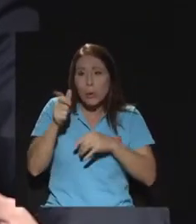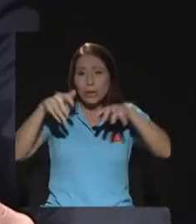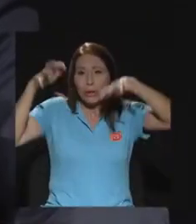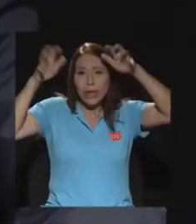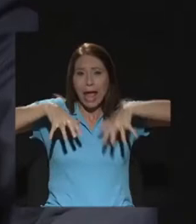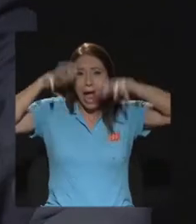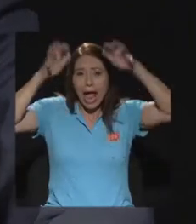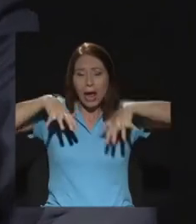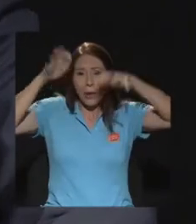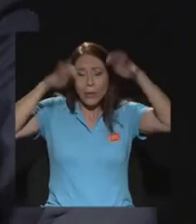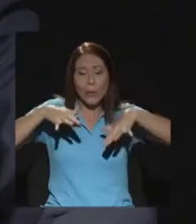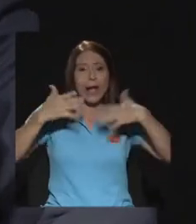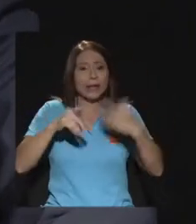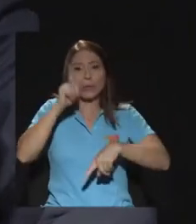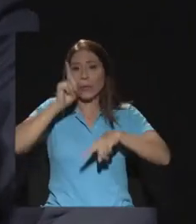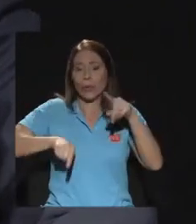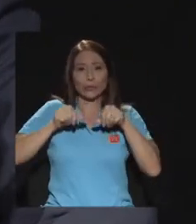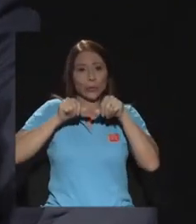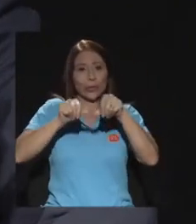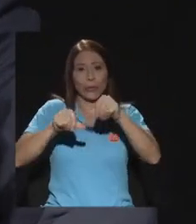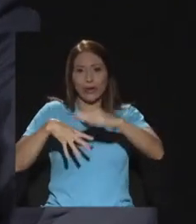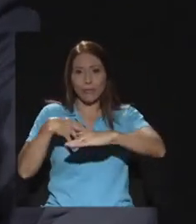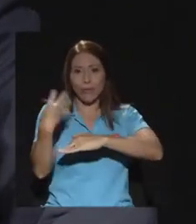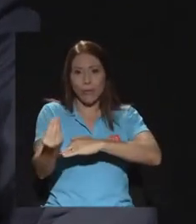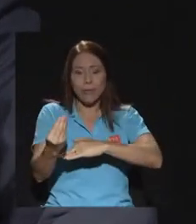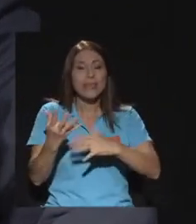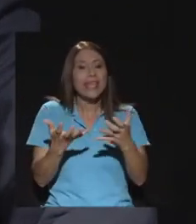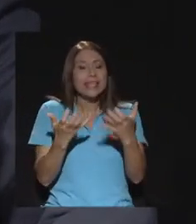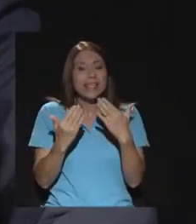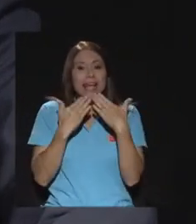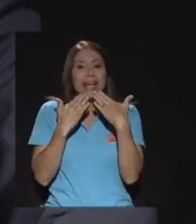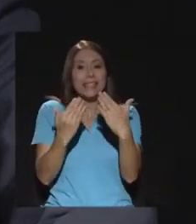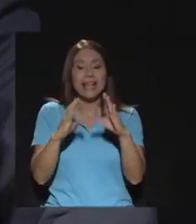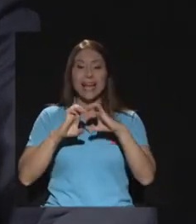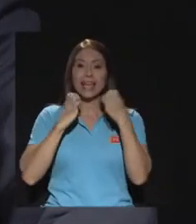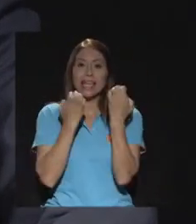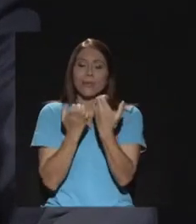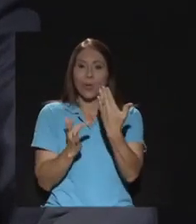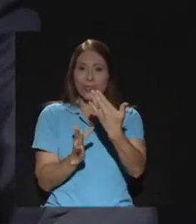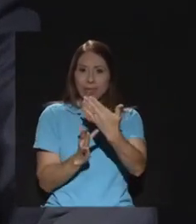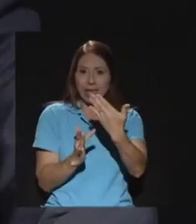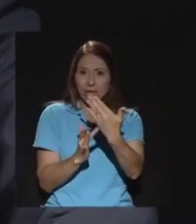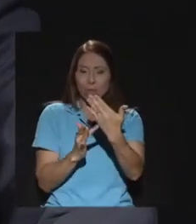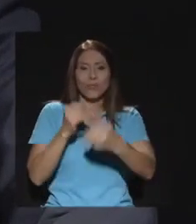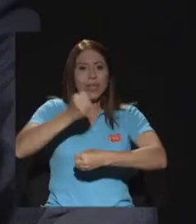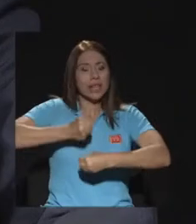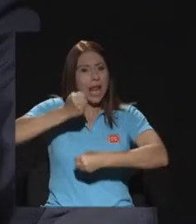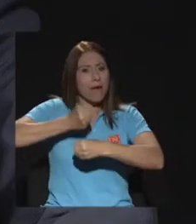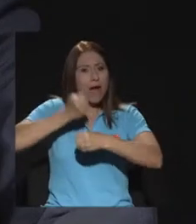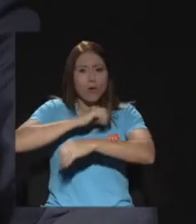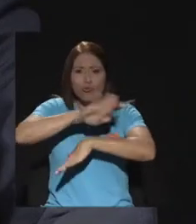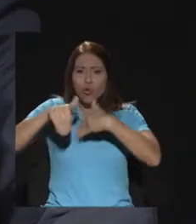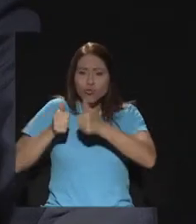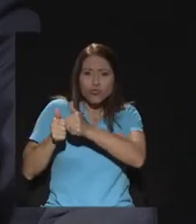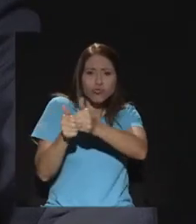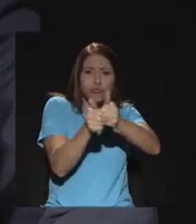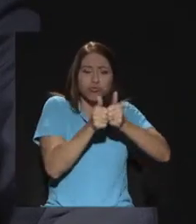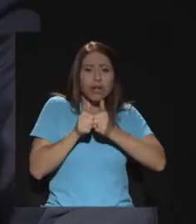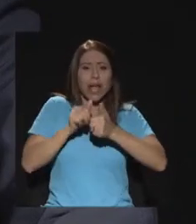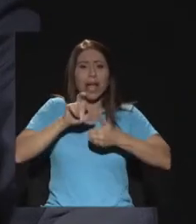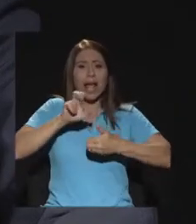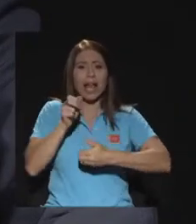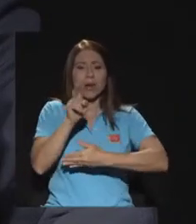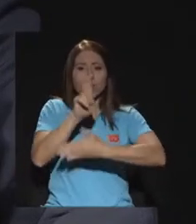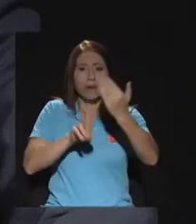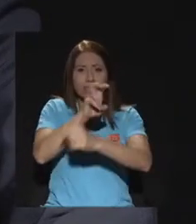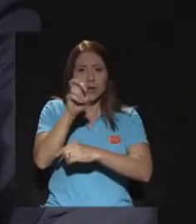tenido una afectación para poder seguir en exteriores. Quisiera agradecer al equipo técnico, al trabajo mancomunado de Canal Universidad de Costa